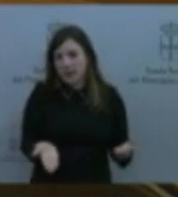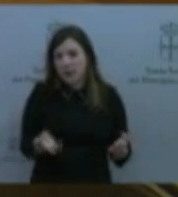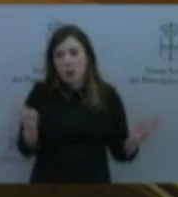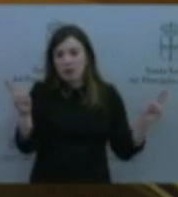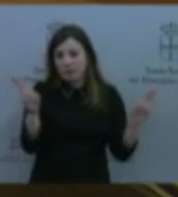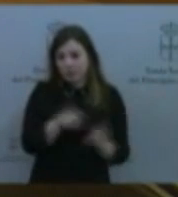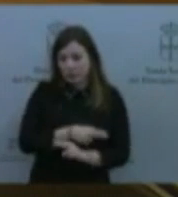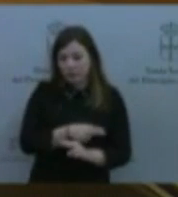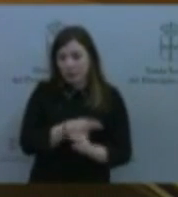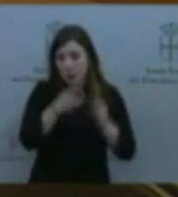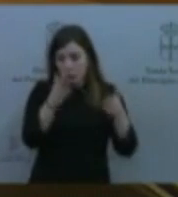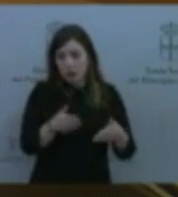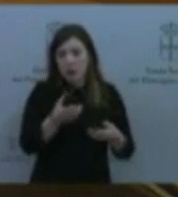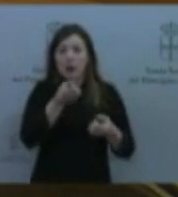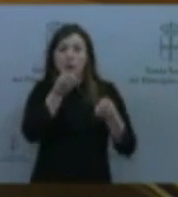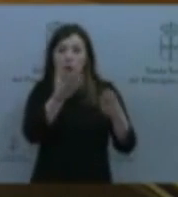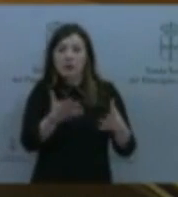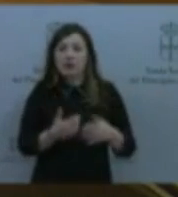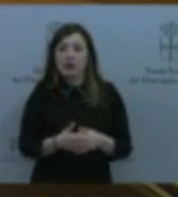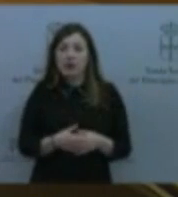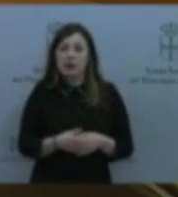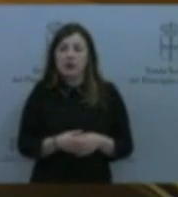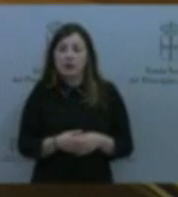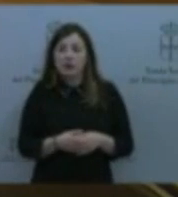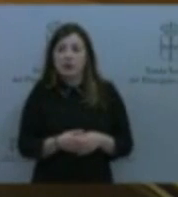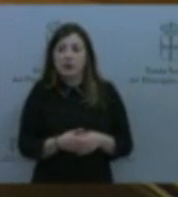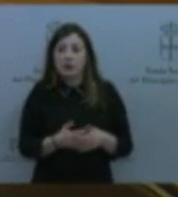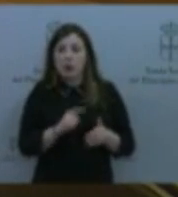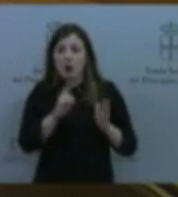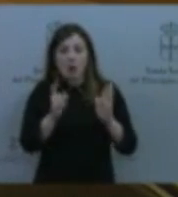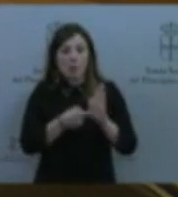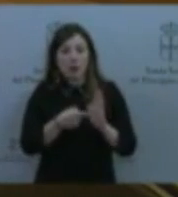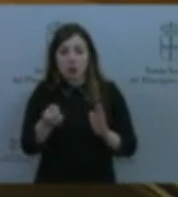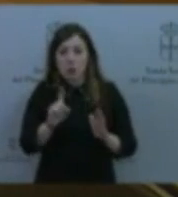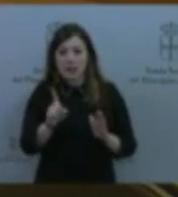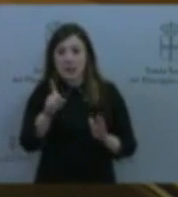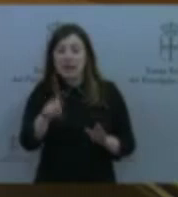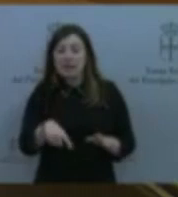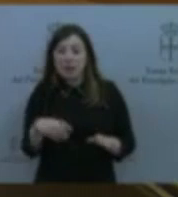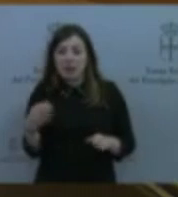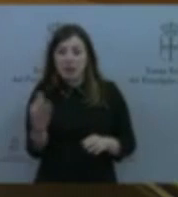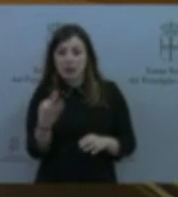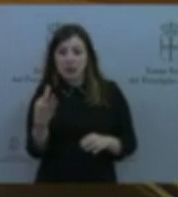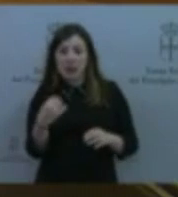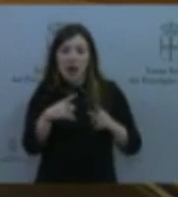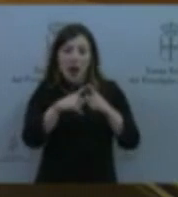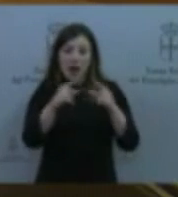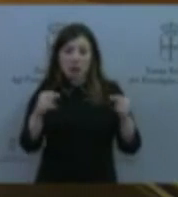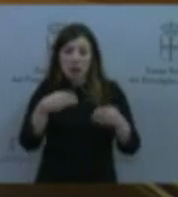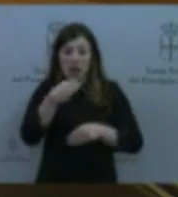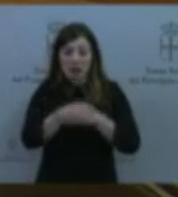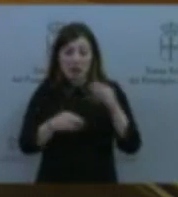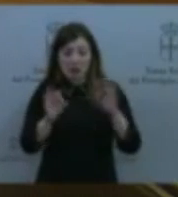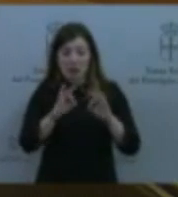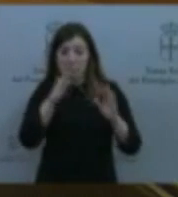que non lle completa. Tamén el fecho de que Asturias non fixo nada por definir as propias